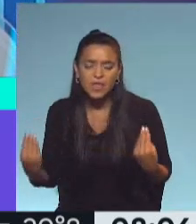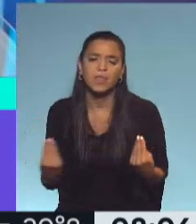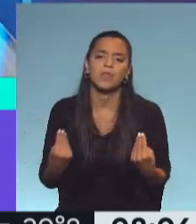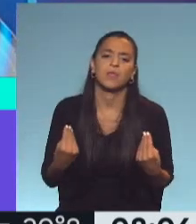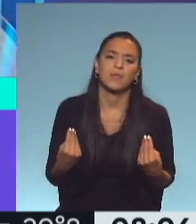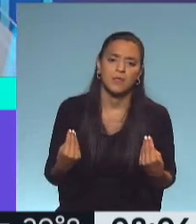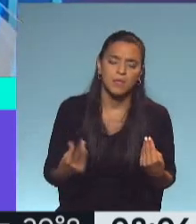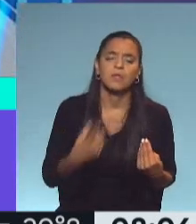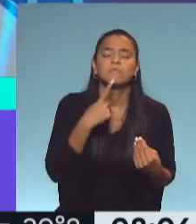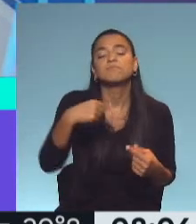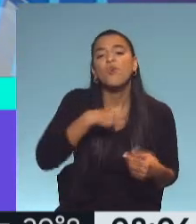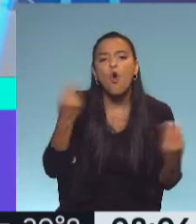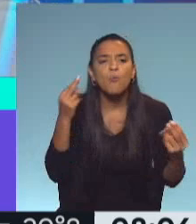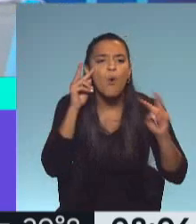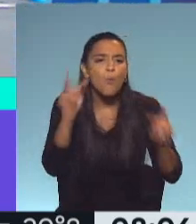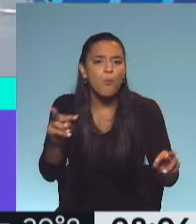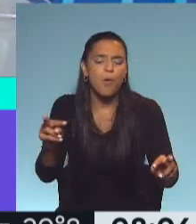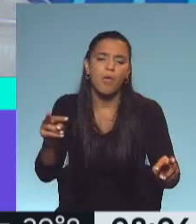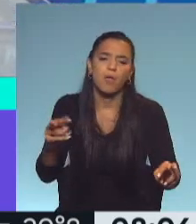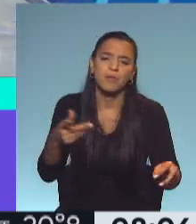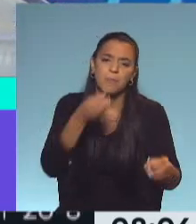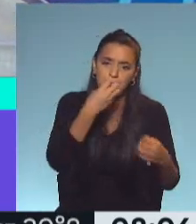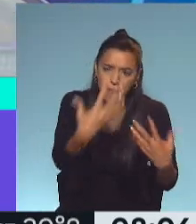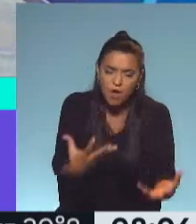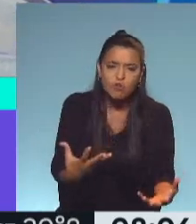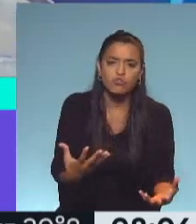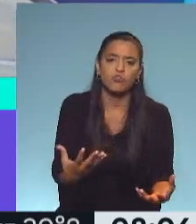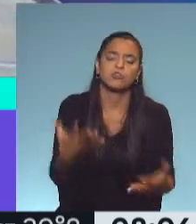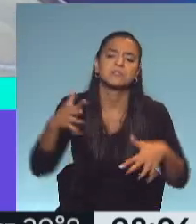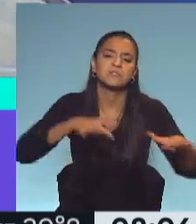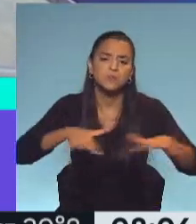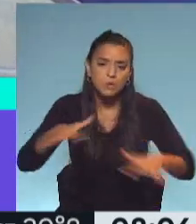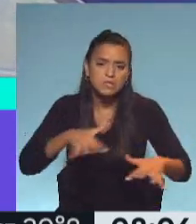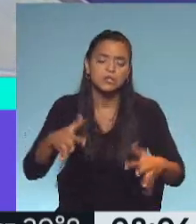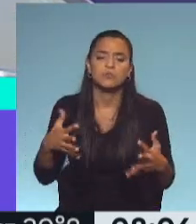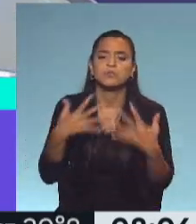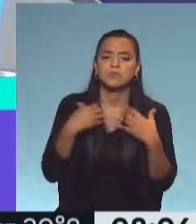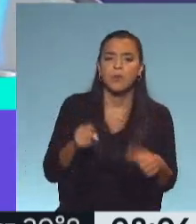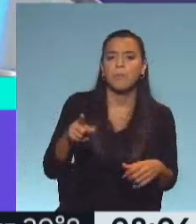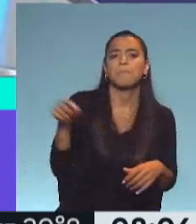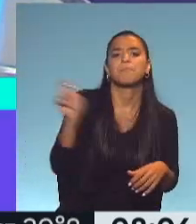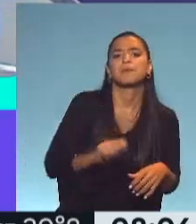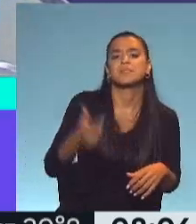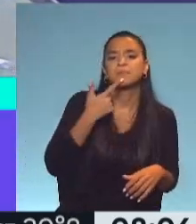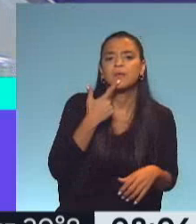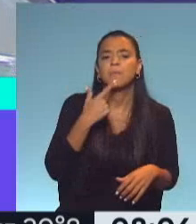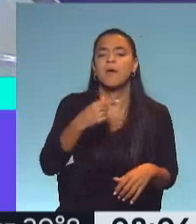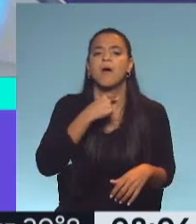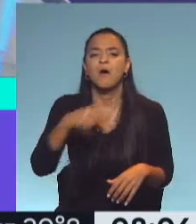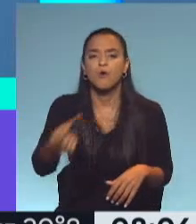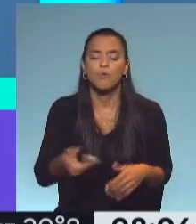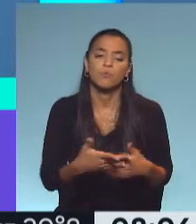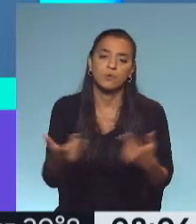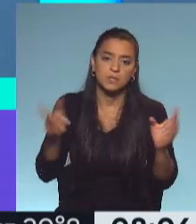mirada observa de que va a estar mejor la situación sanitaria en el mes de septiembre que en agosto? Eso es lo que yo me pregunto.